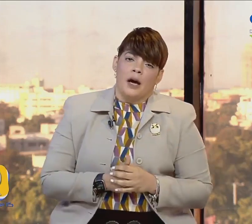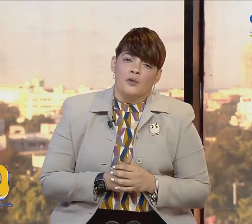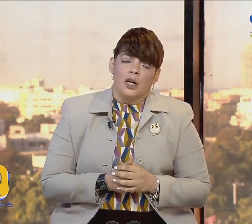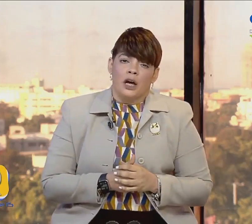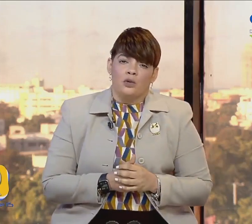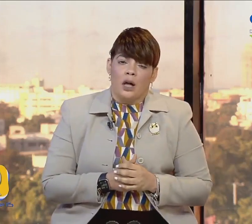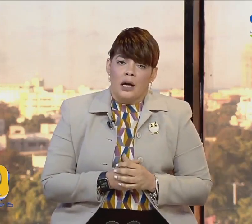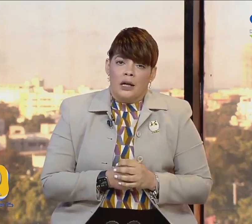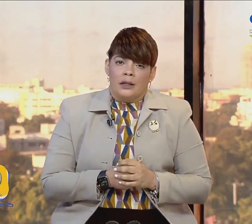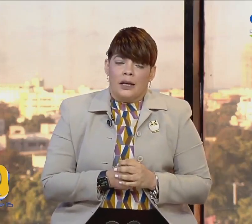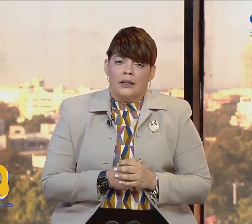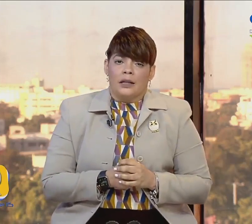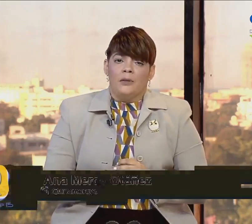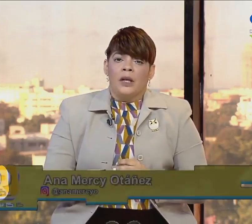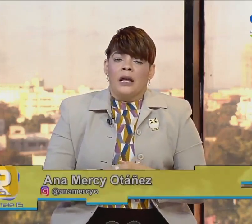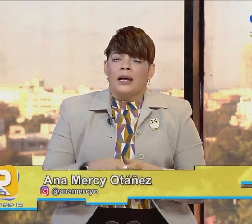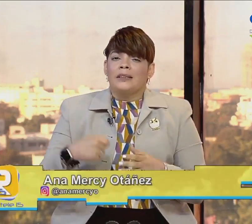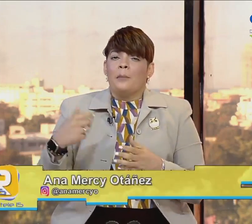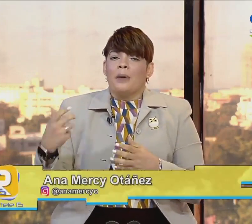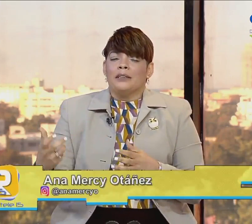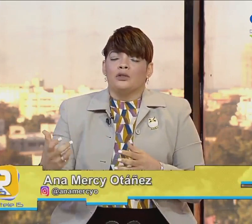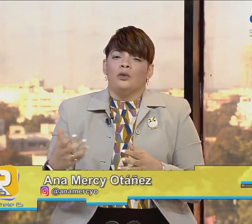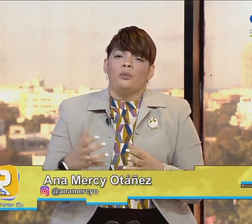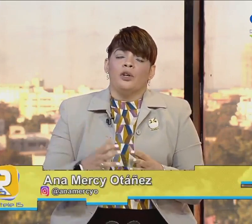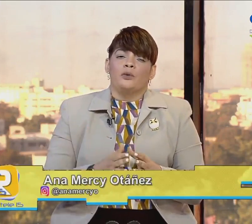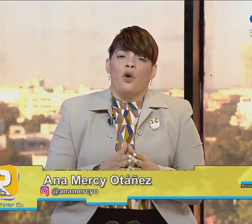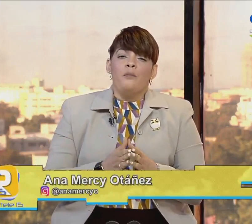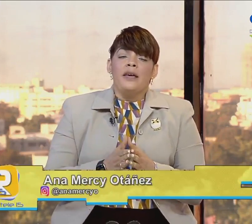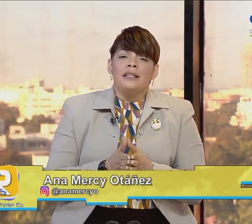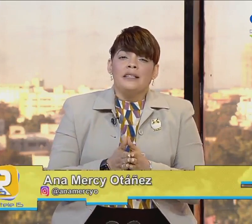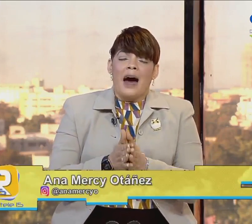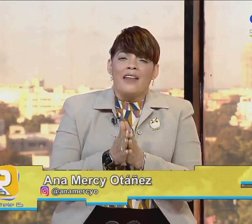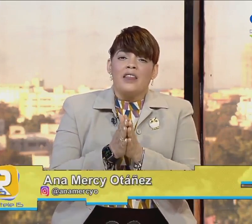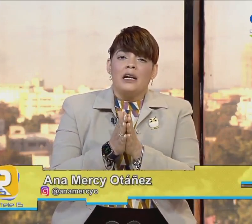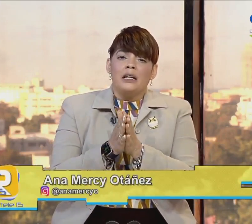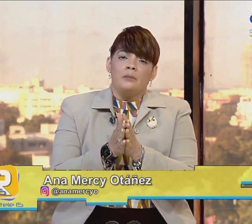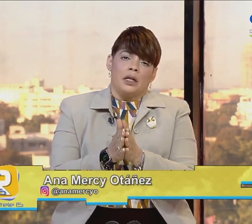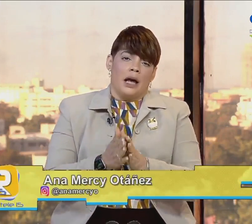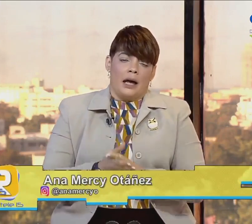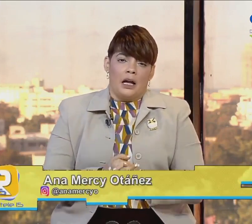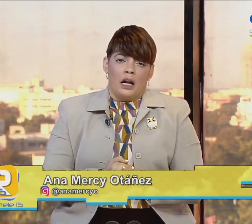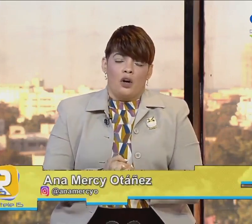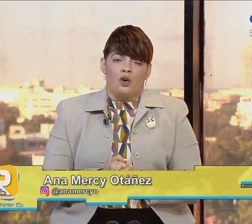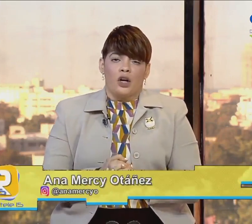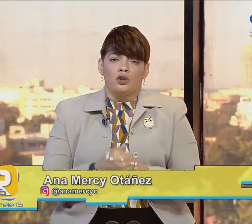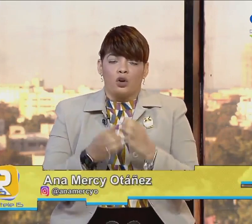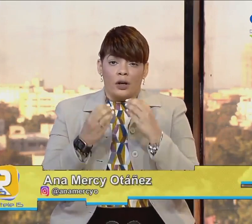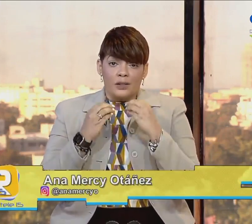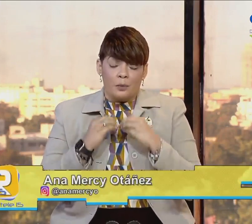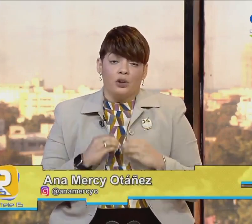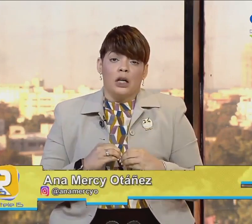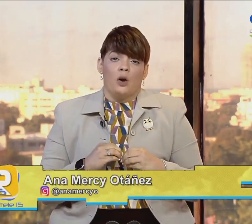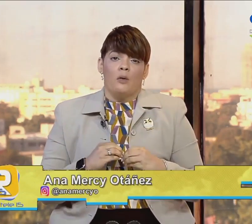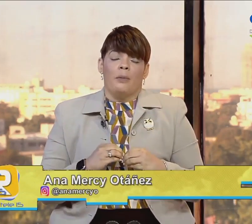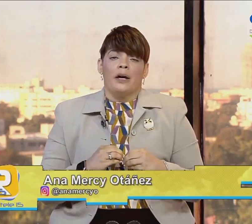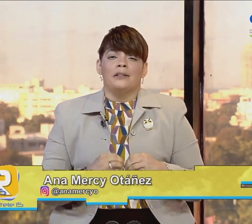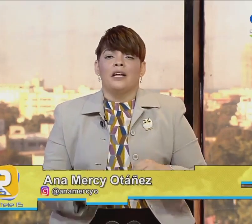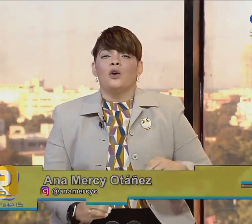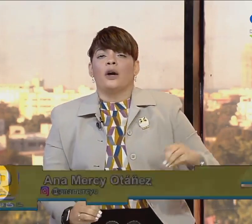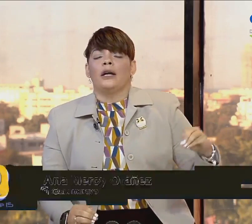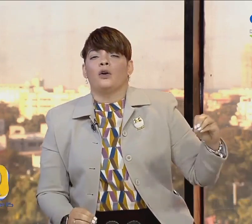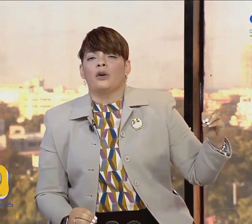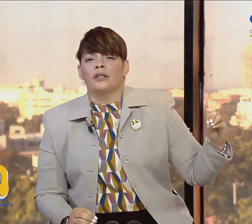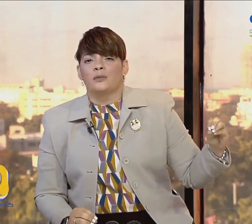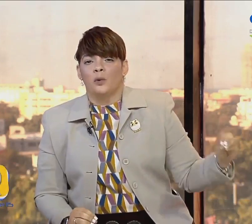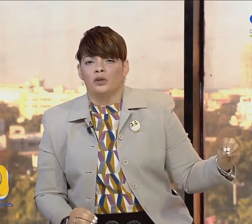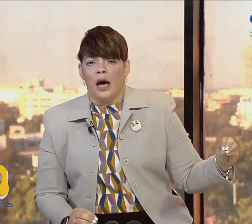los que vayamos en ayuda de Haití. Este paso pues comienza a delimitar lo que nos corresponde como país y